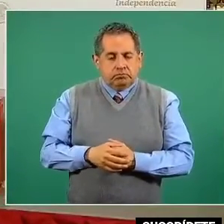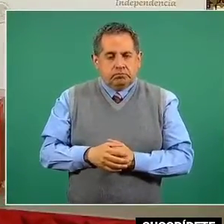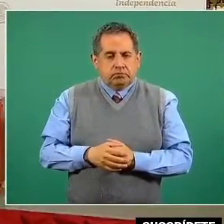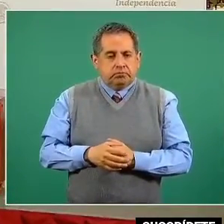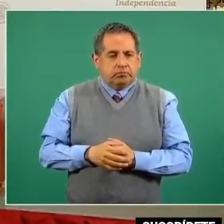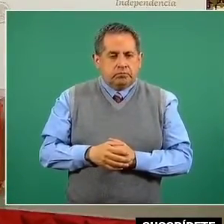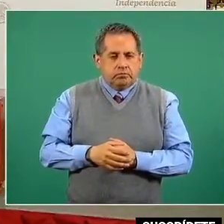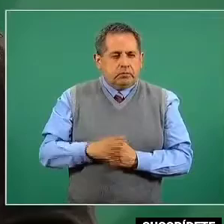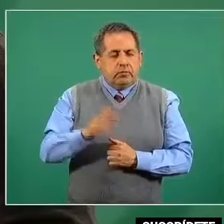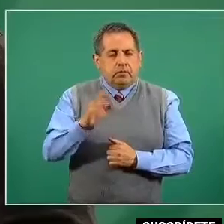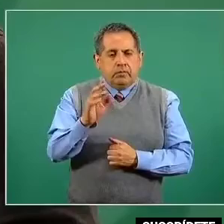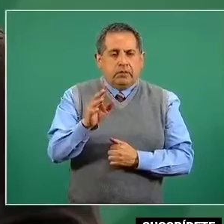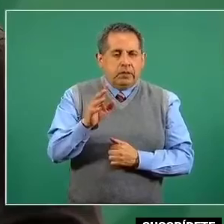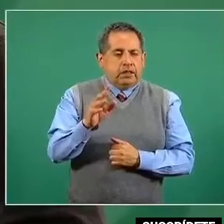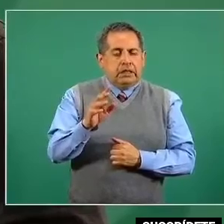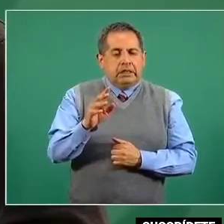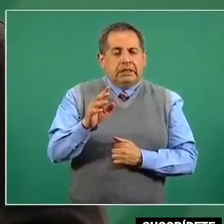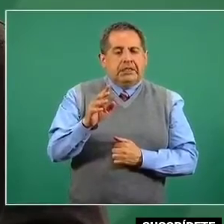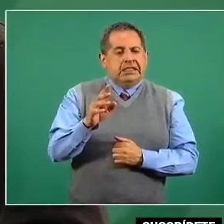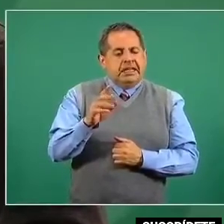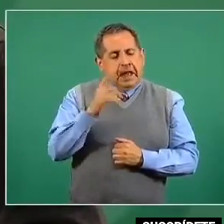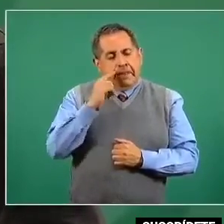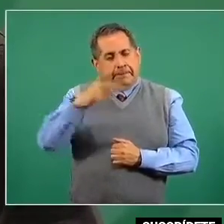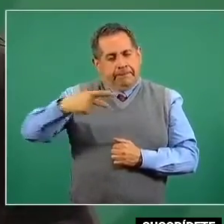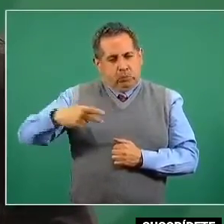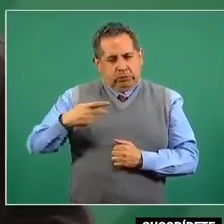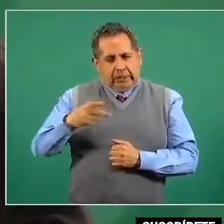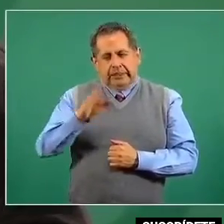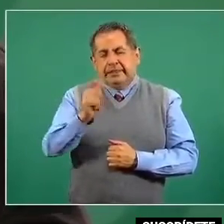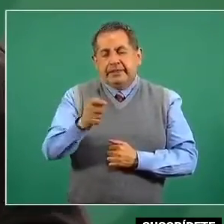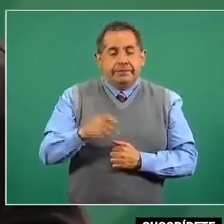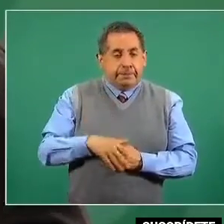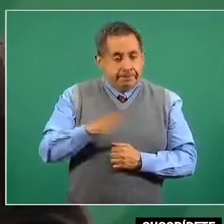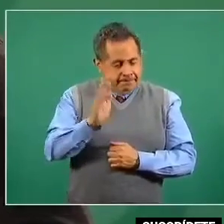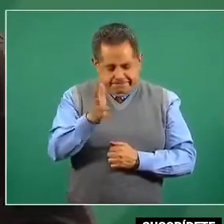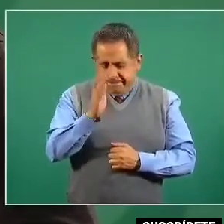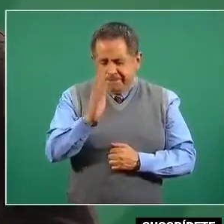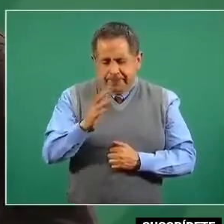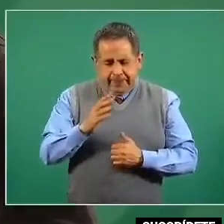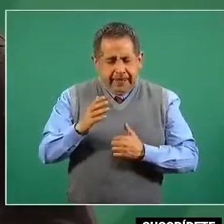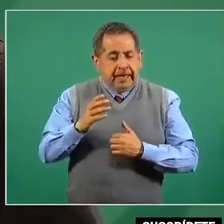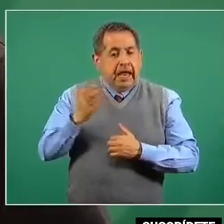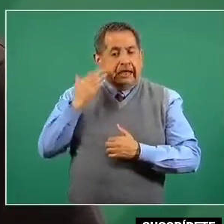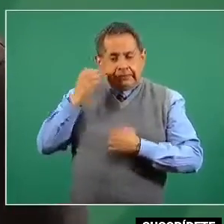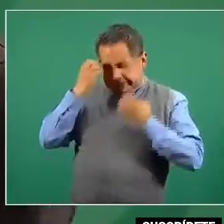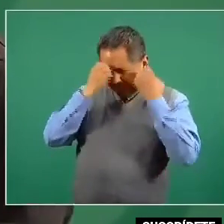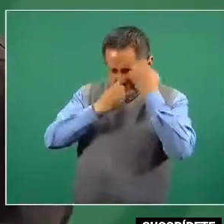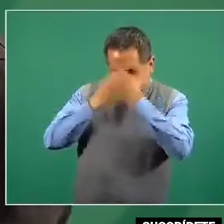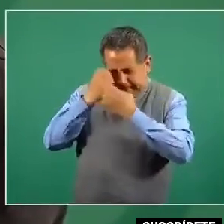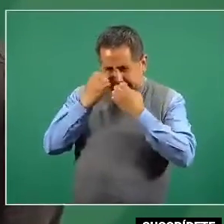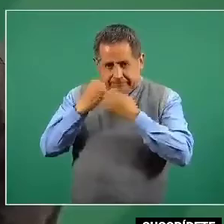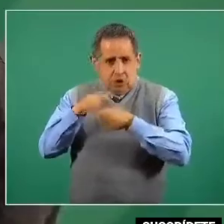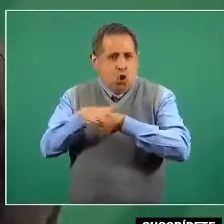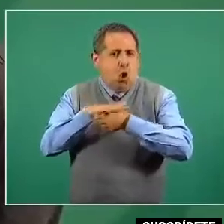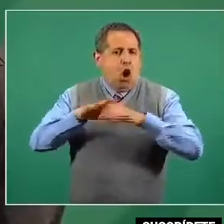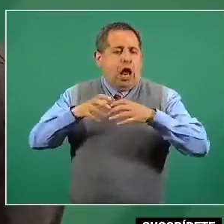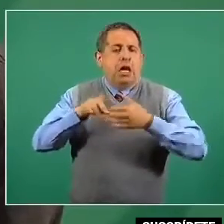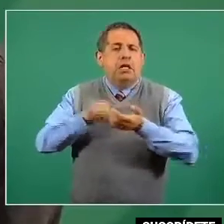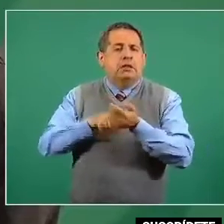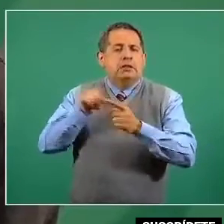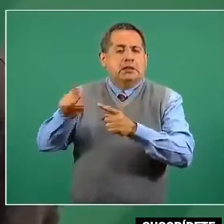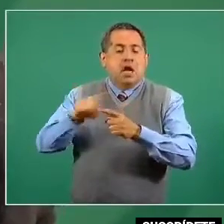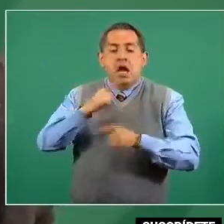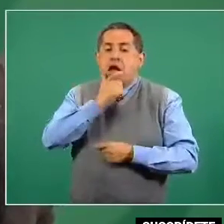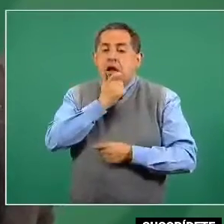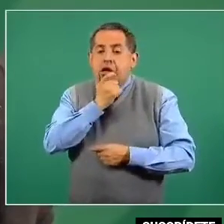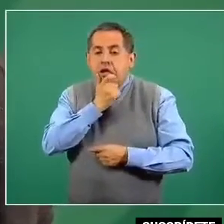la pregunta anexa, efectivamente, estudios que se realizaron en su momento, estos son estudios locales que realizó